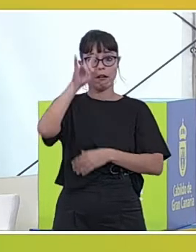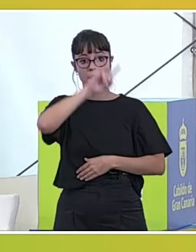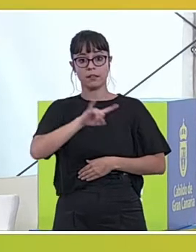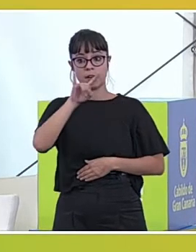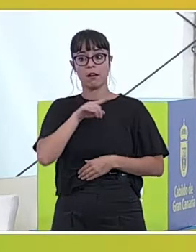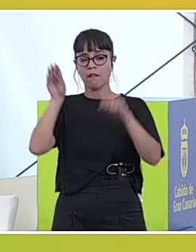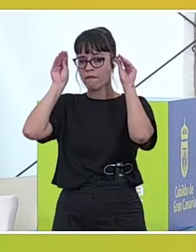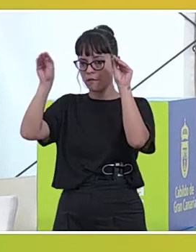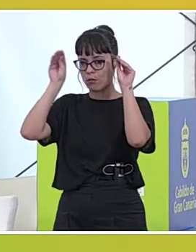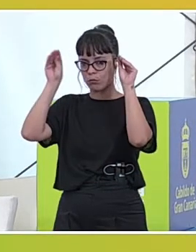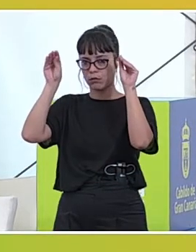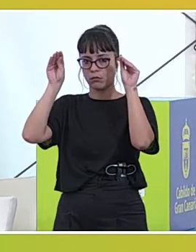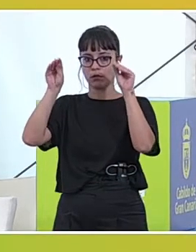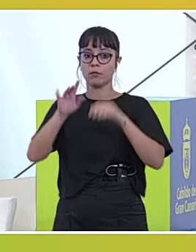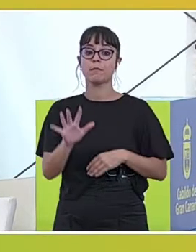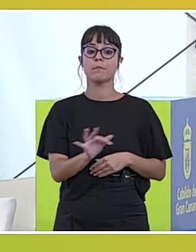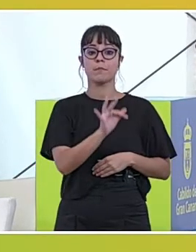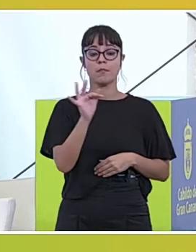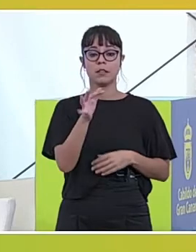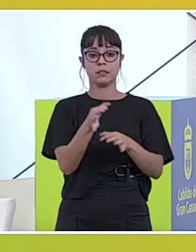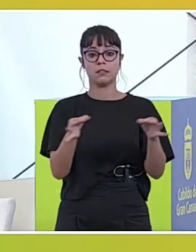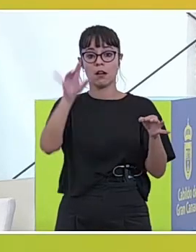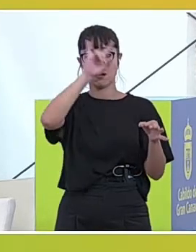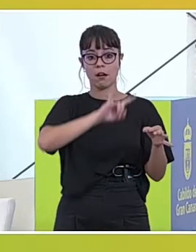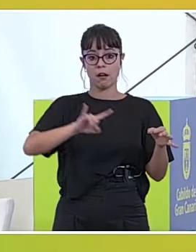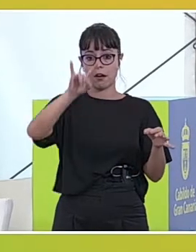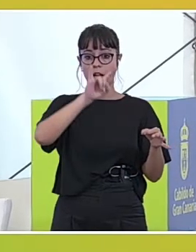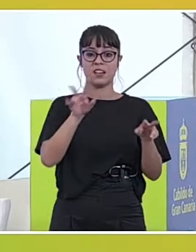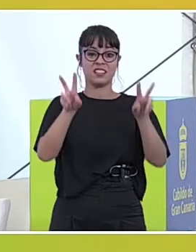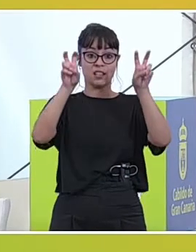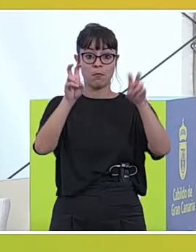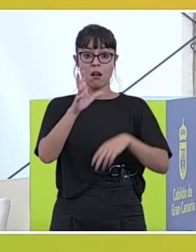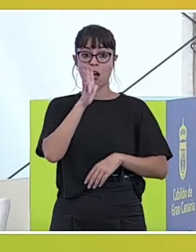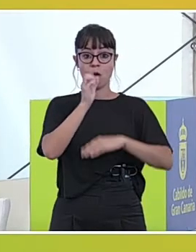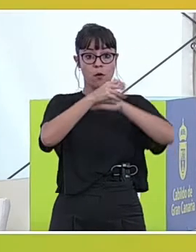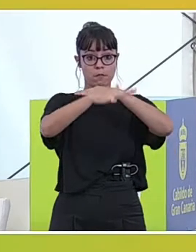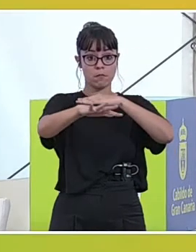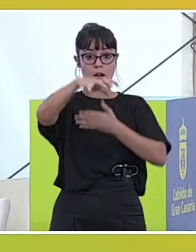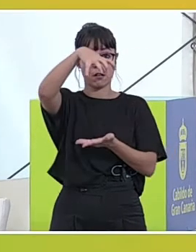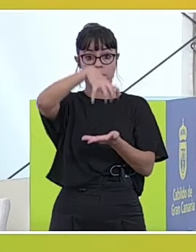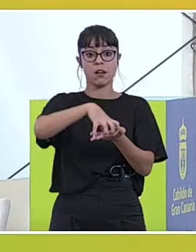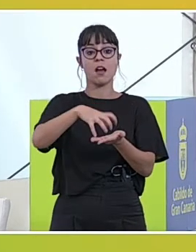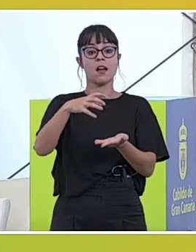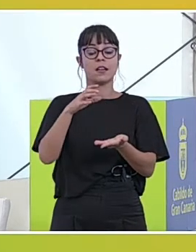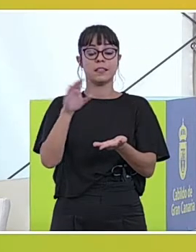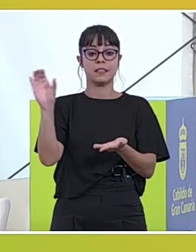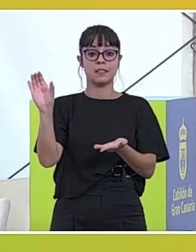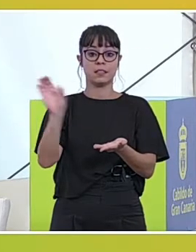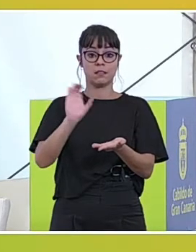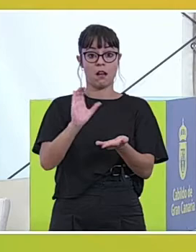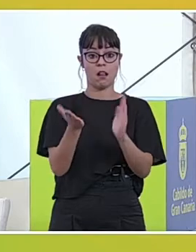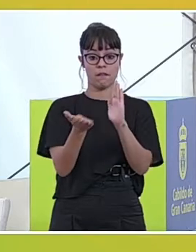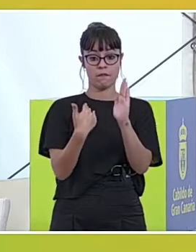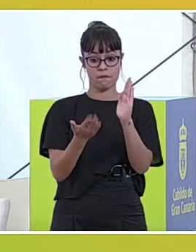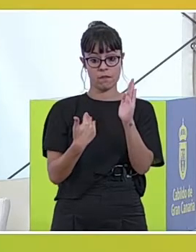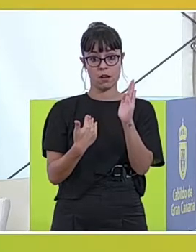posicionar a Canarias, como ya lo es en el ámbito de la desalación, pues con este Innovation Hub tratamos de posicionarlo